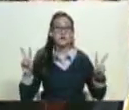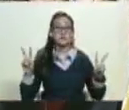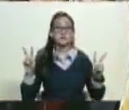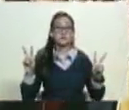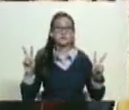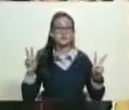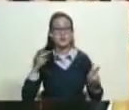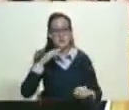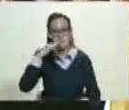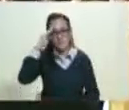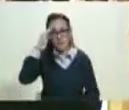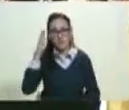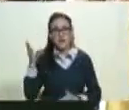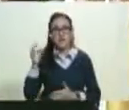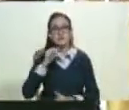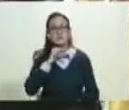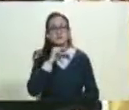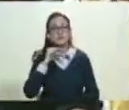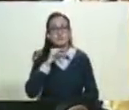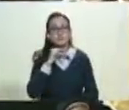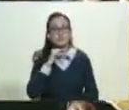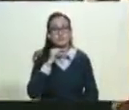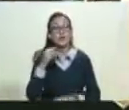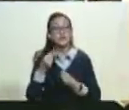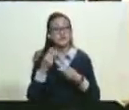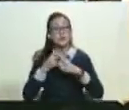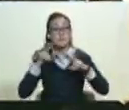Querido padre Numa, se hizo la paz.